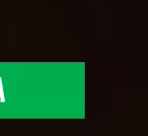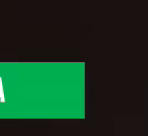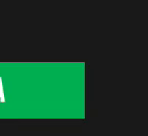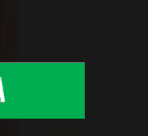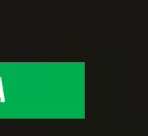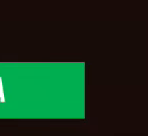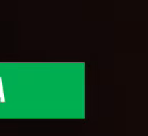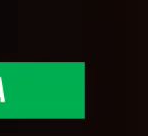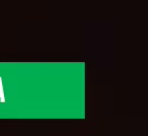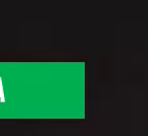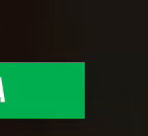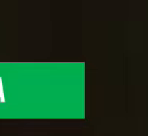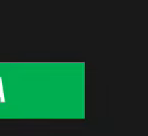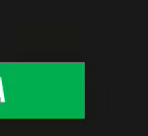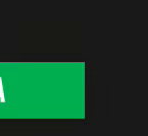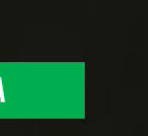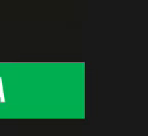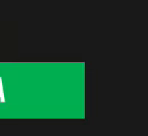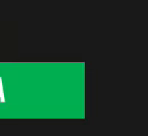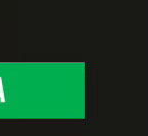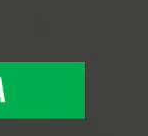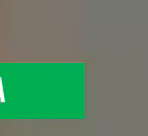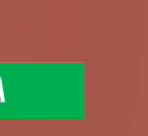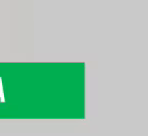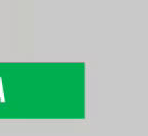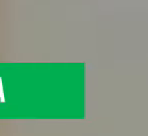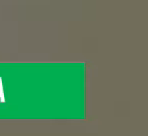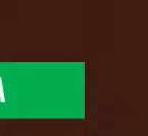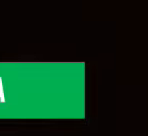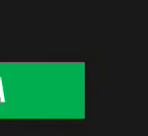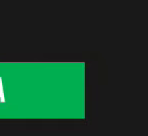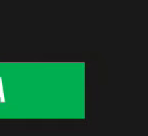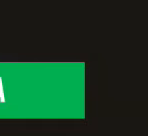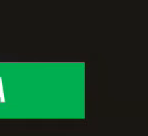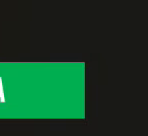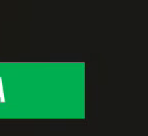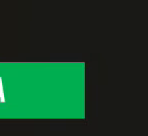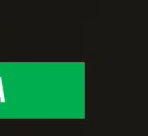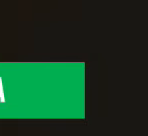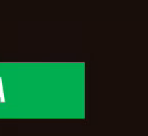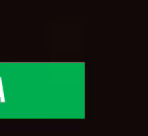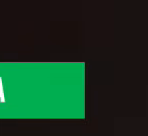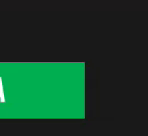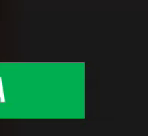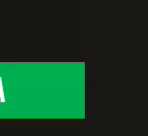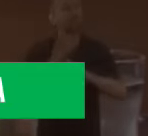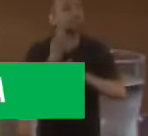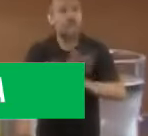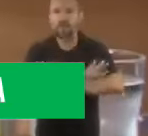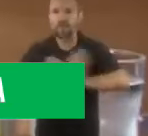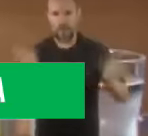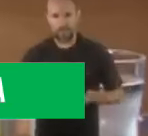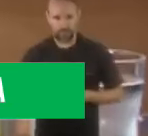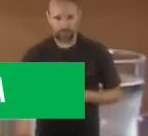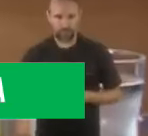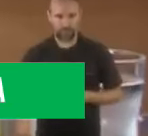es un hombre de Macri, es uno de los últimos ministros encargados del Banco Central que tuvo Macri, el artífice de una